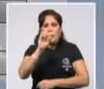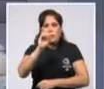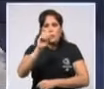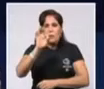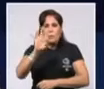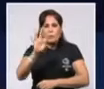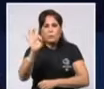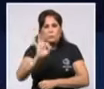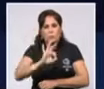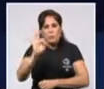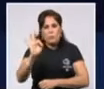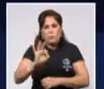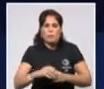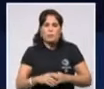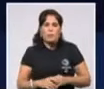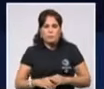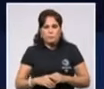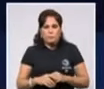3,08%.